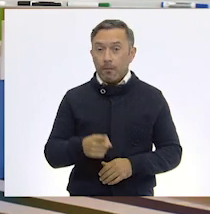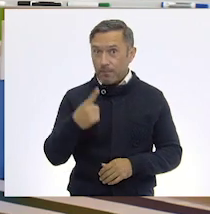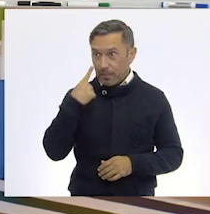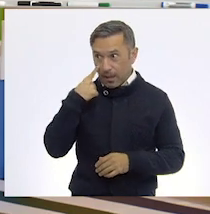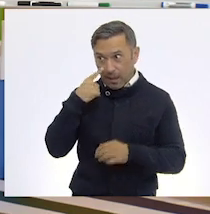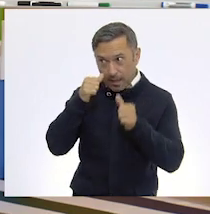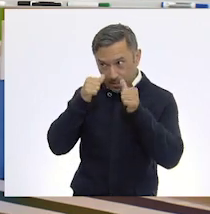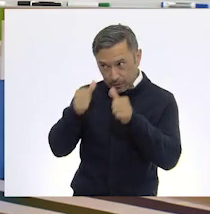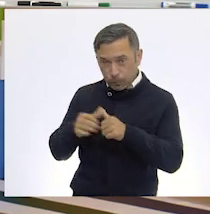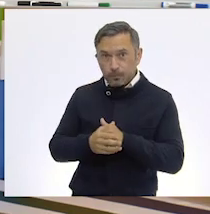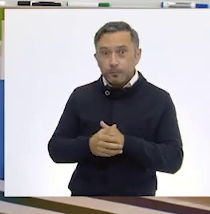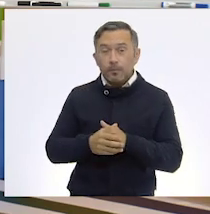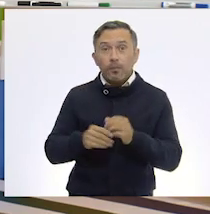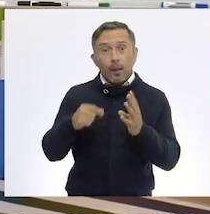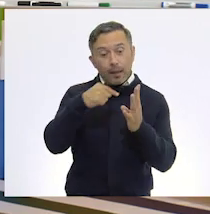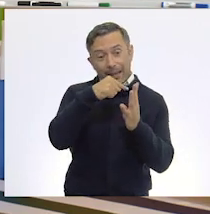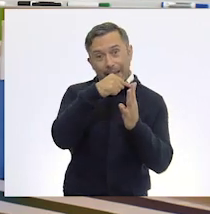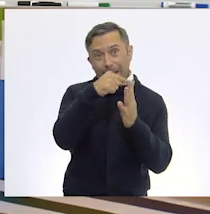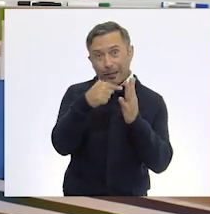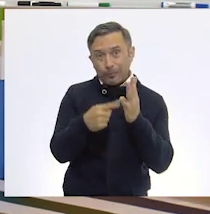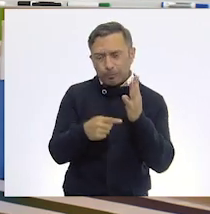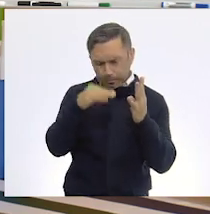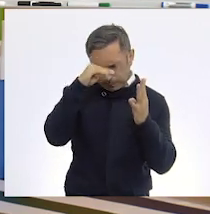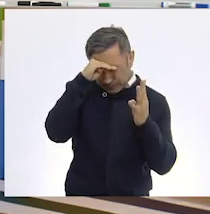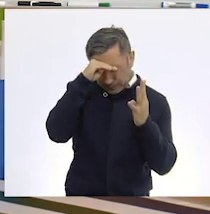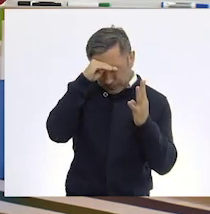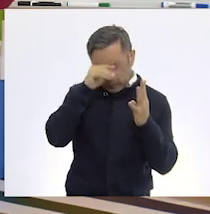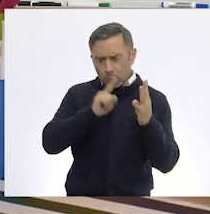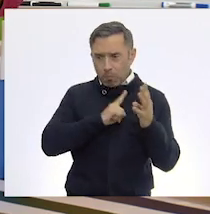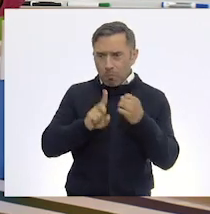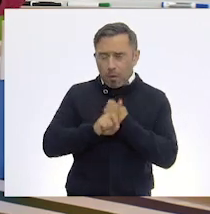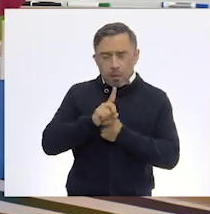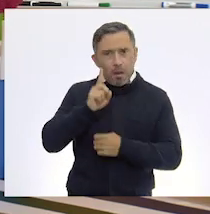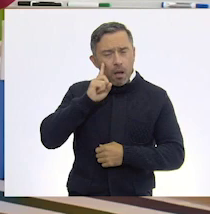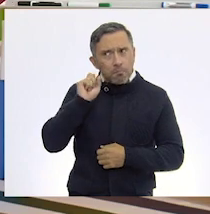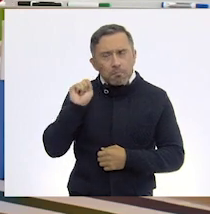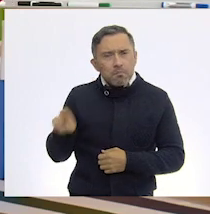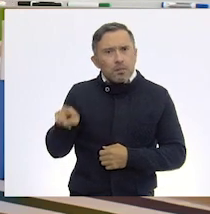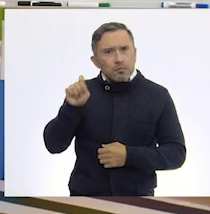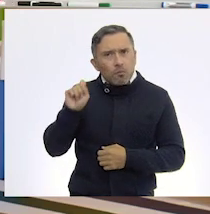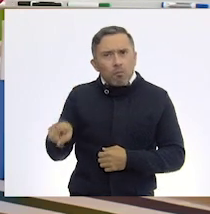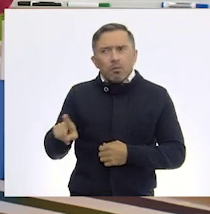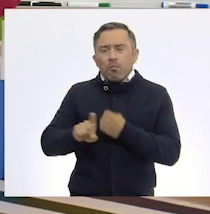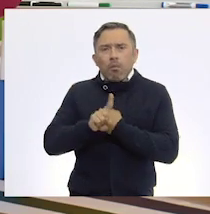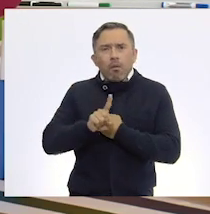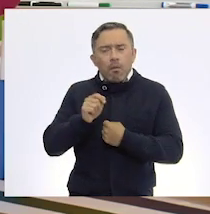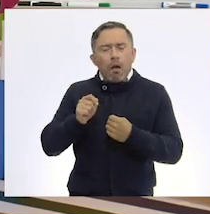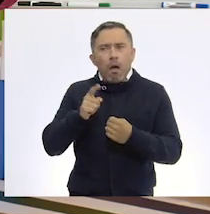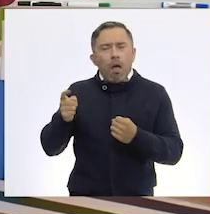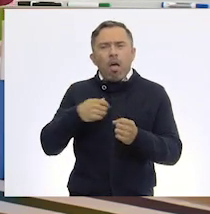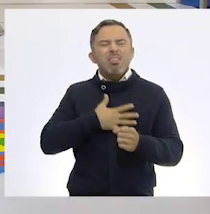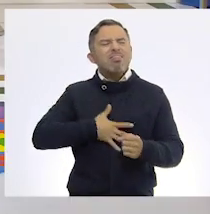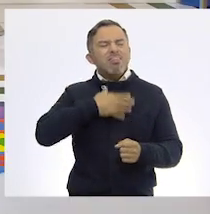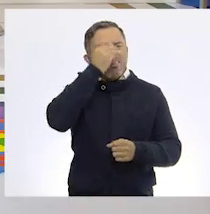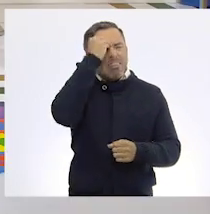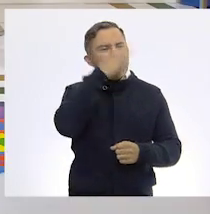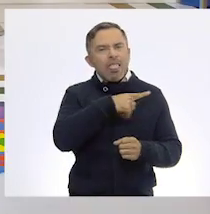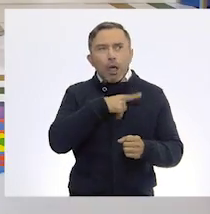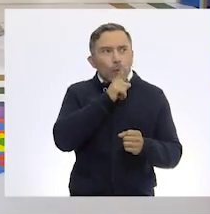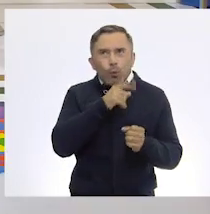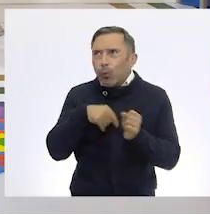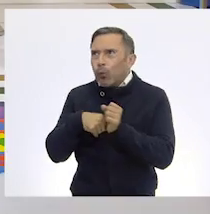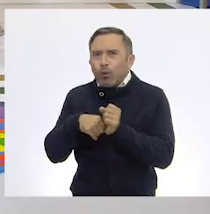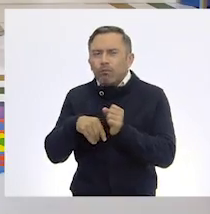cuatro posibles opciones o soluciones para esta situación. Opción